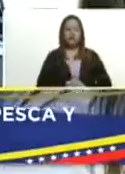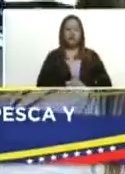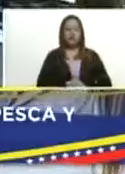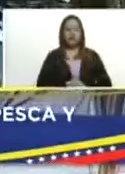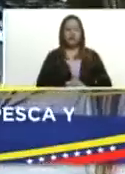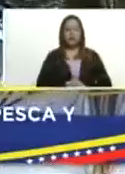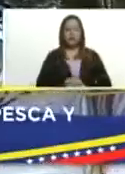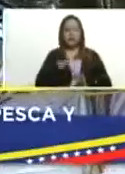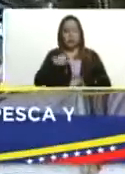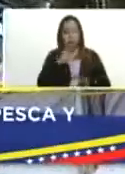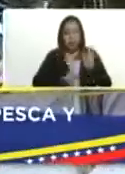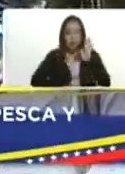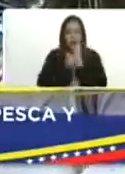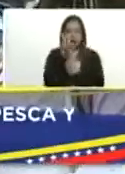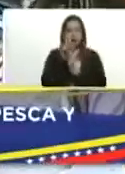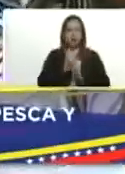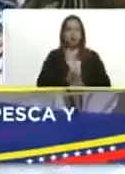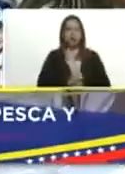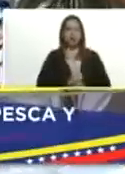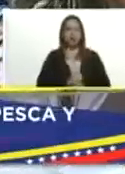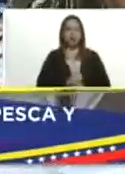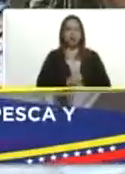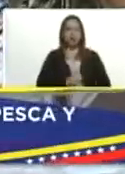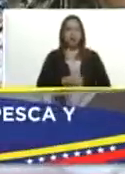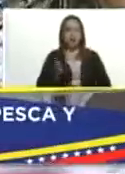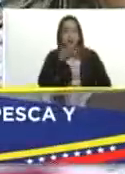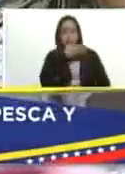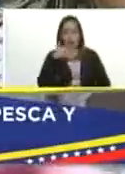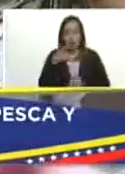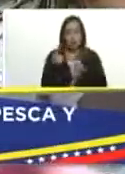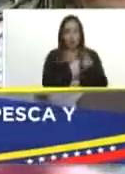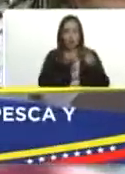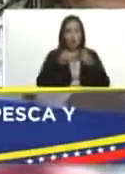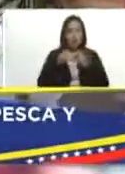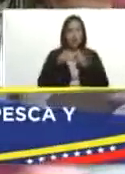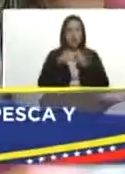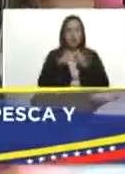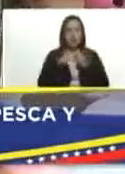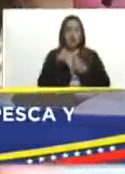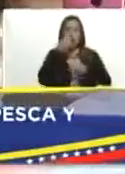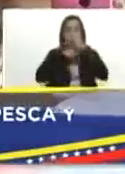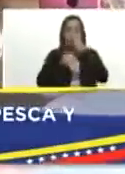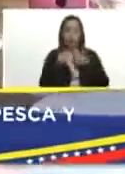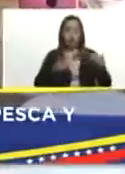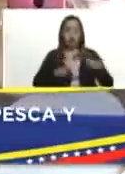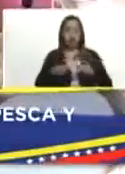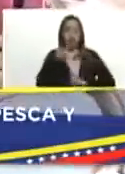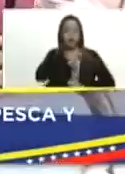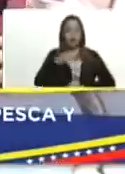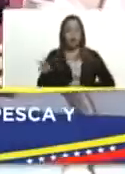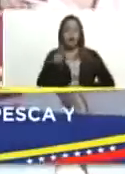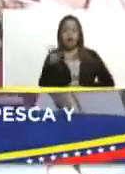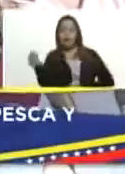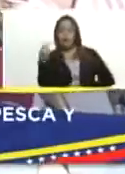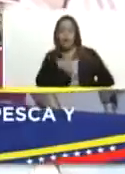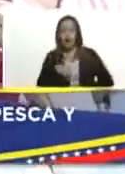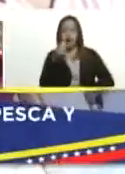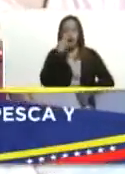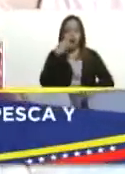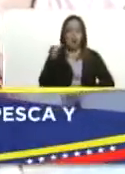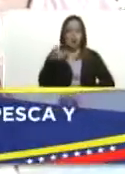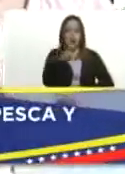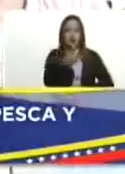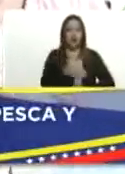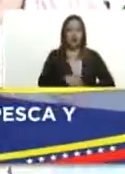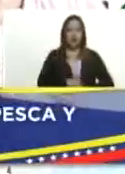para crecer y enriquecer la dieta del venezolano con más pescado.